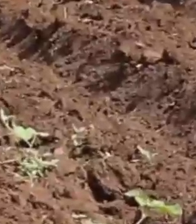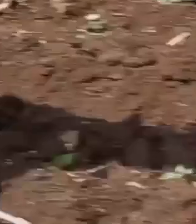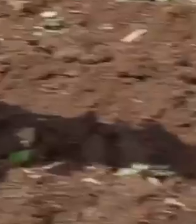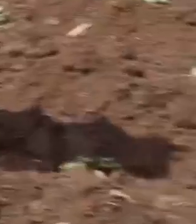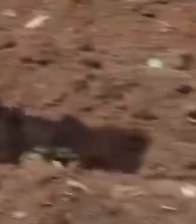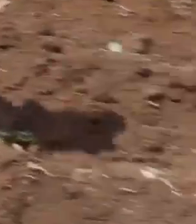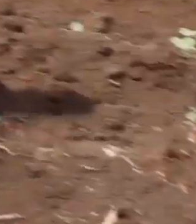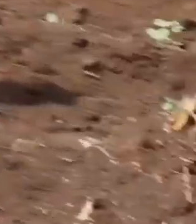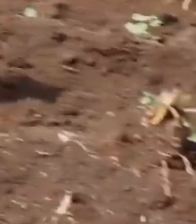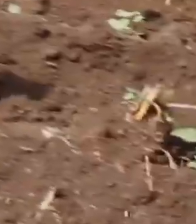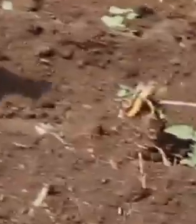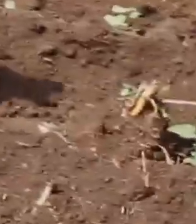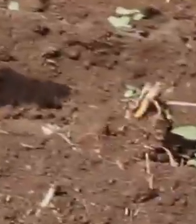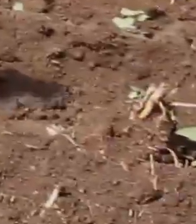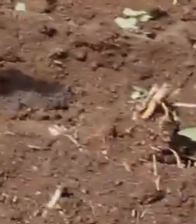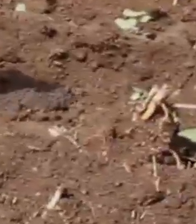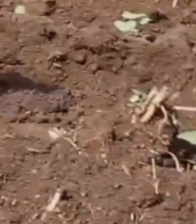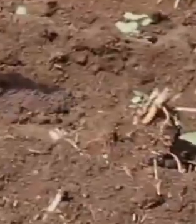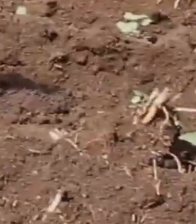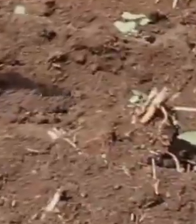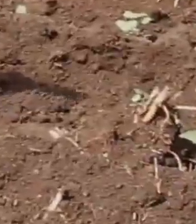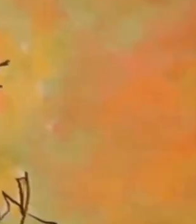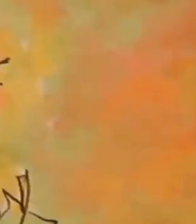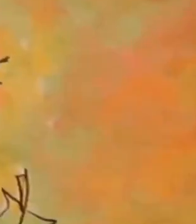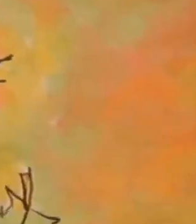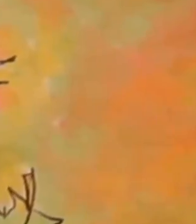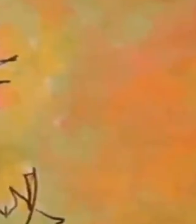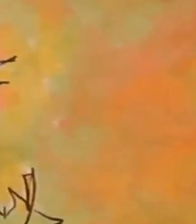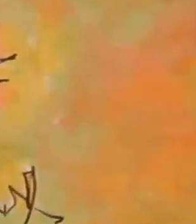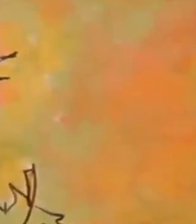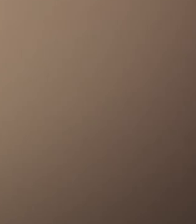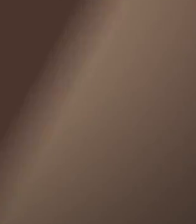es nuestro principal sustento.